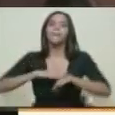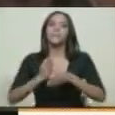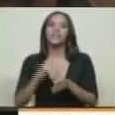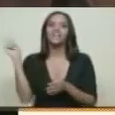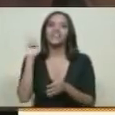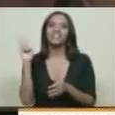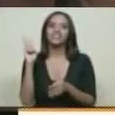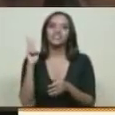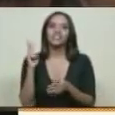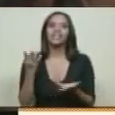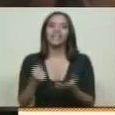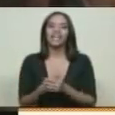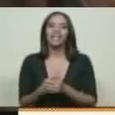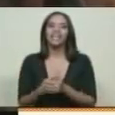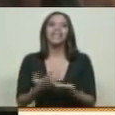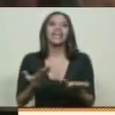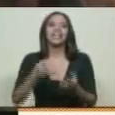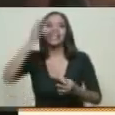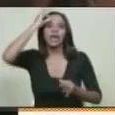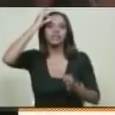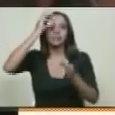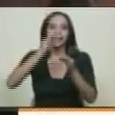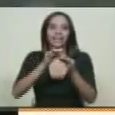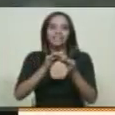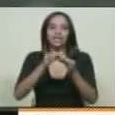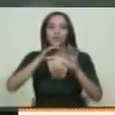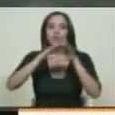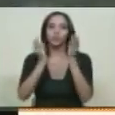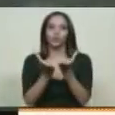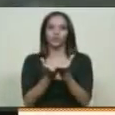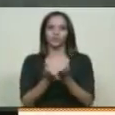Venezuela es la esperanza del mundo.